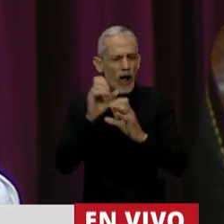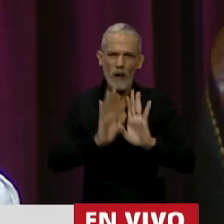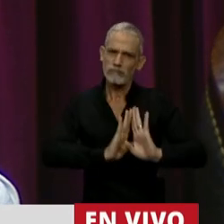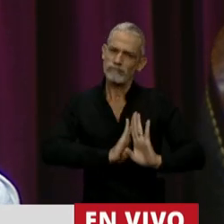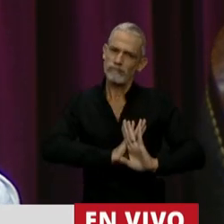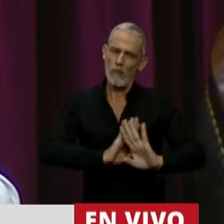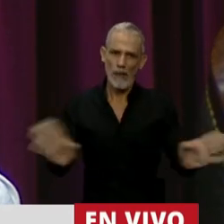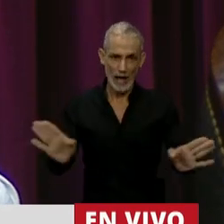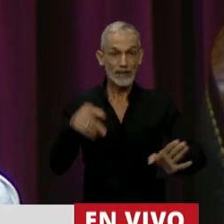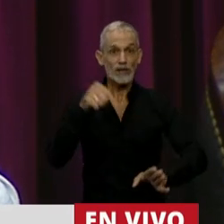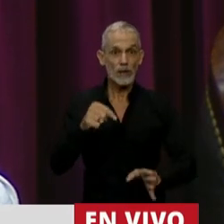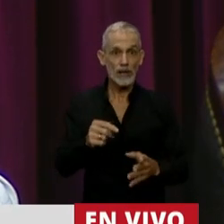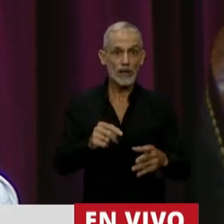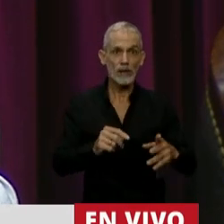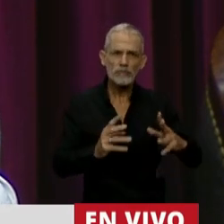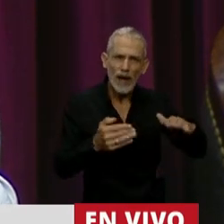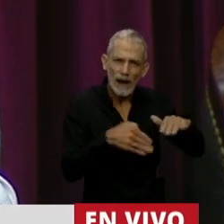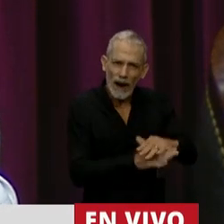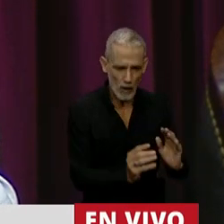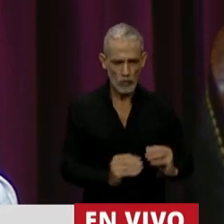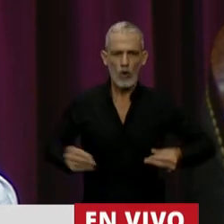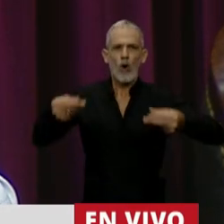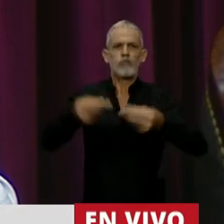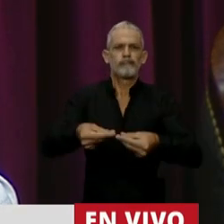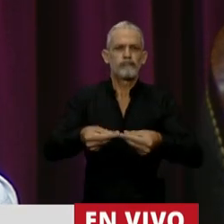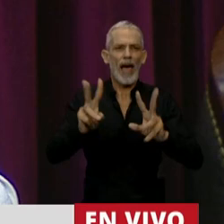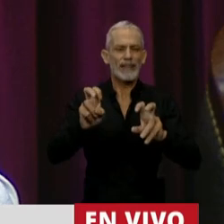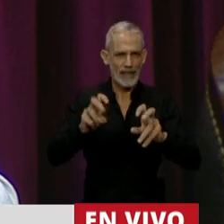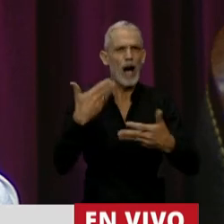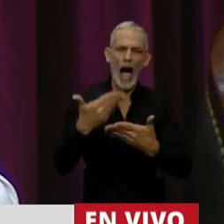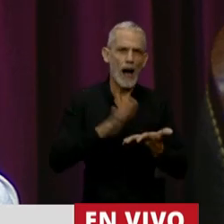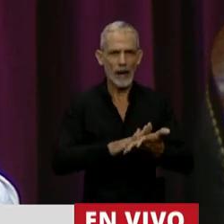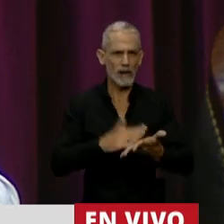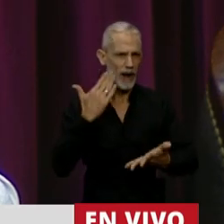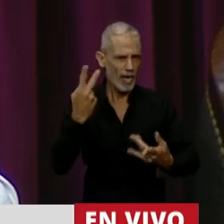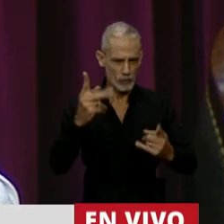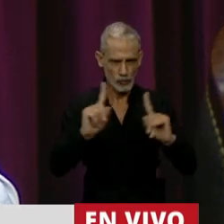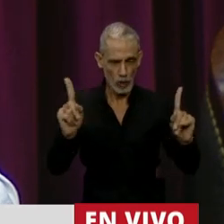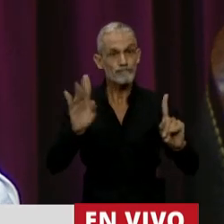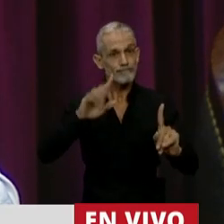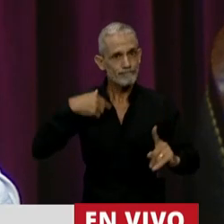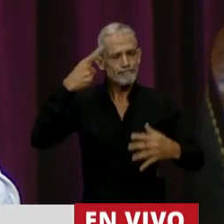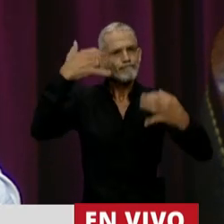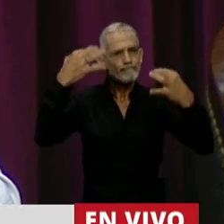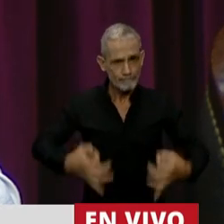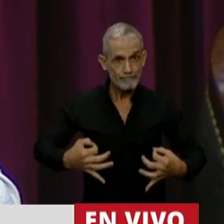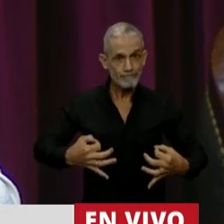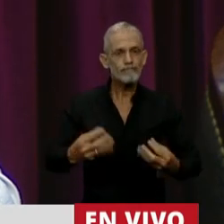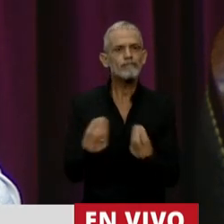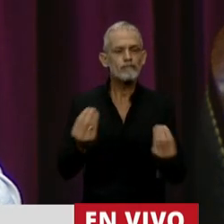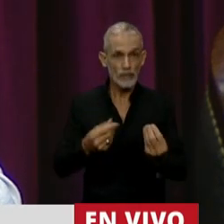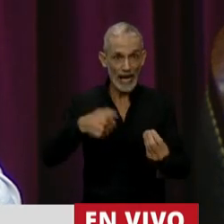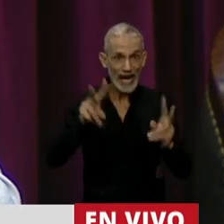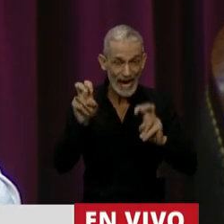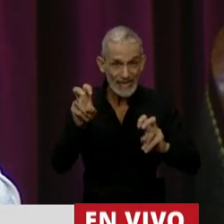que tratar estos temas sin hipocresía. Tengo la profunda convicción que en